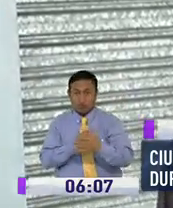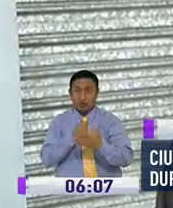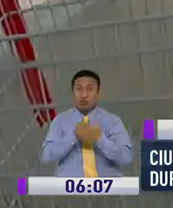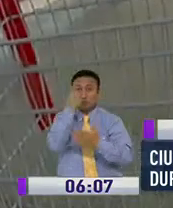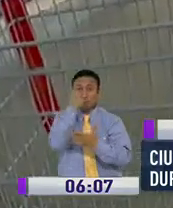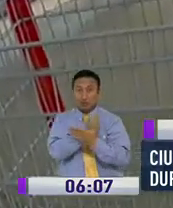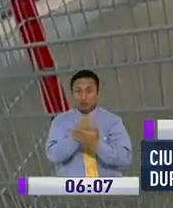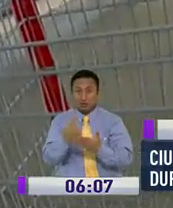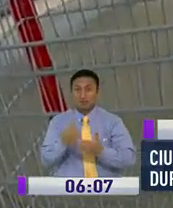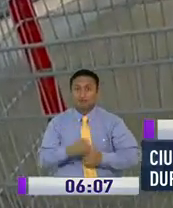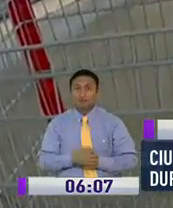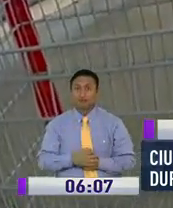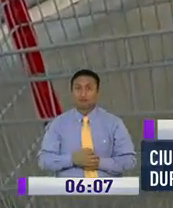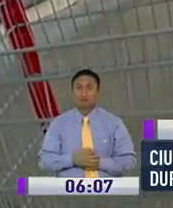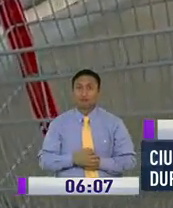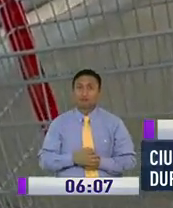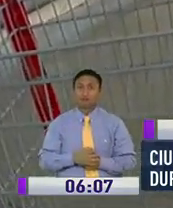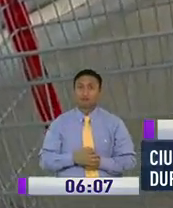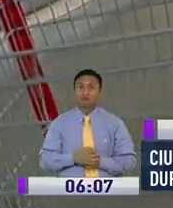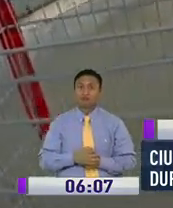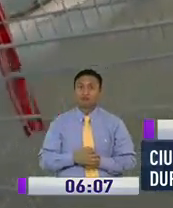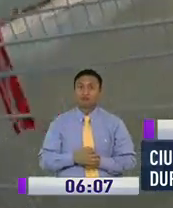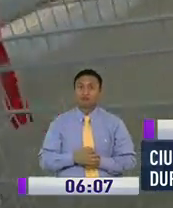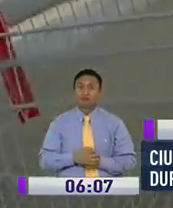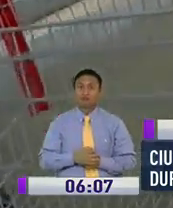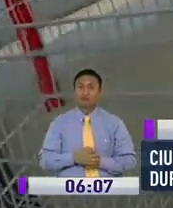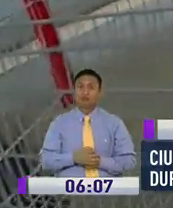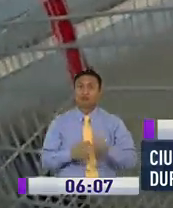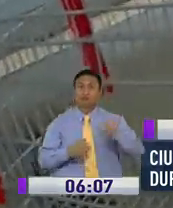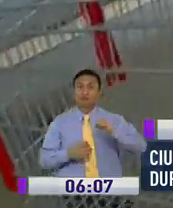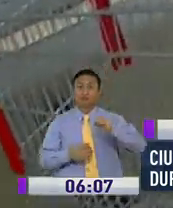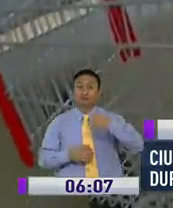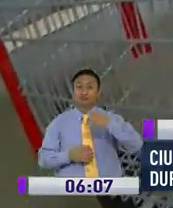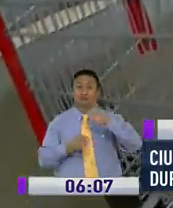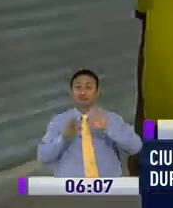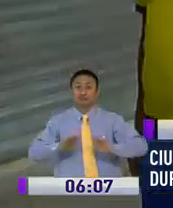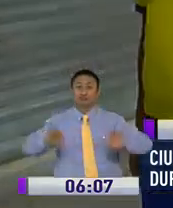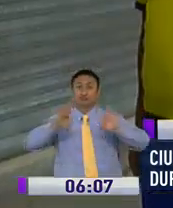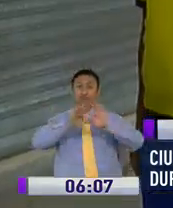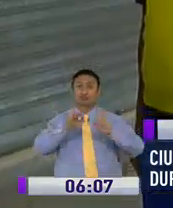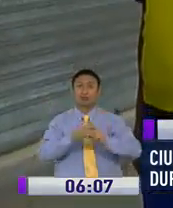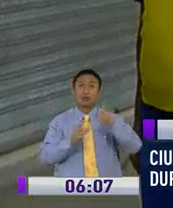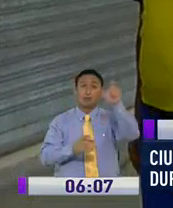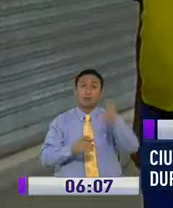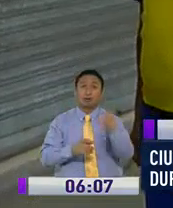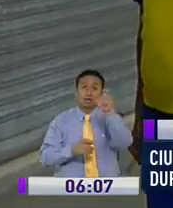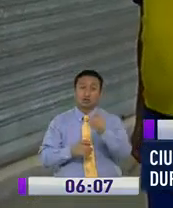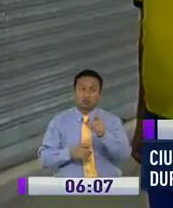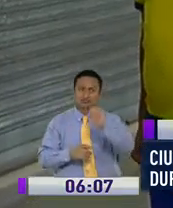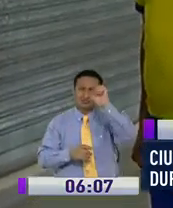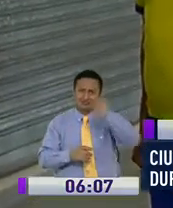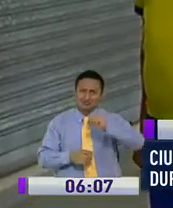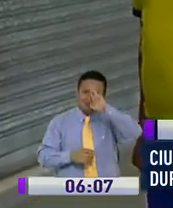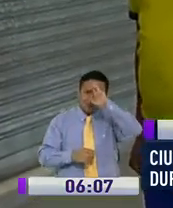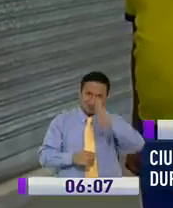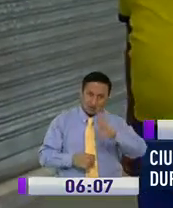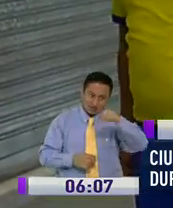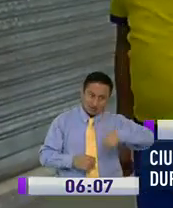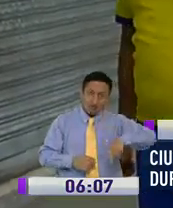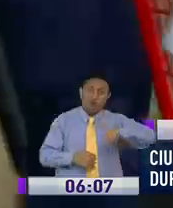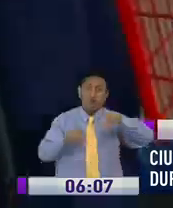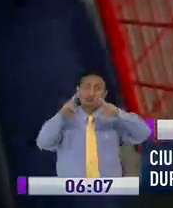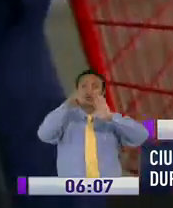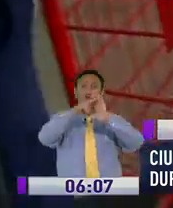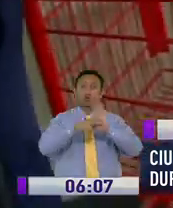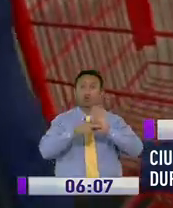la semana, ¿no? En medio de todo, es importante destacar que la ciudadanía sí procuró respetar las